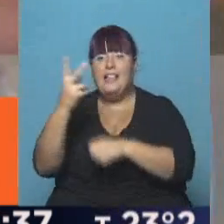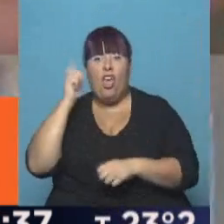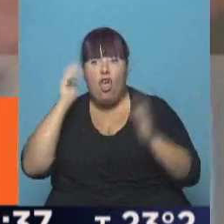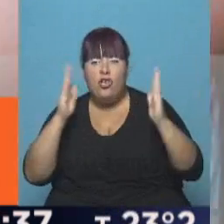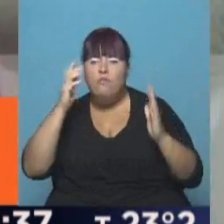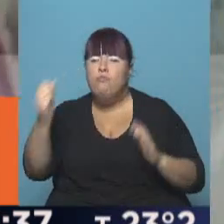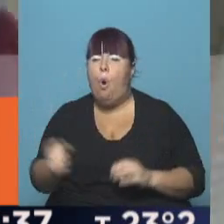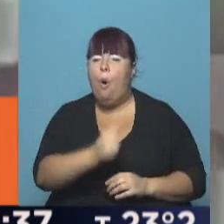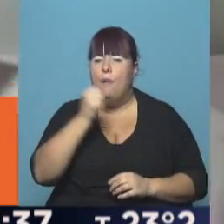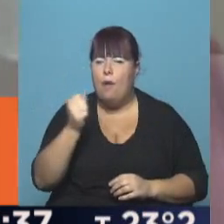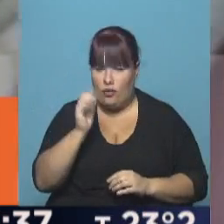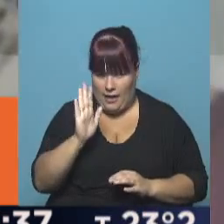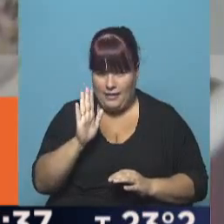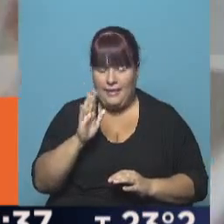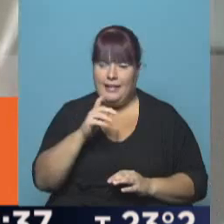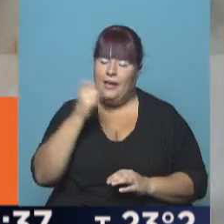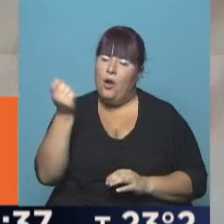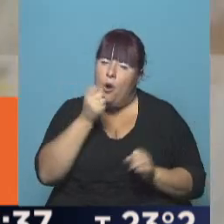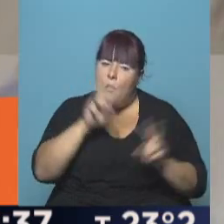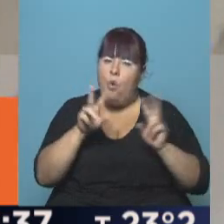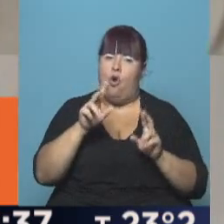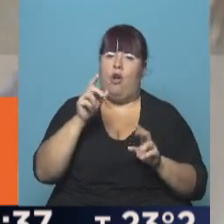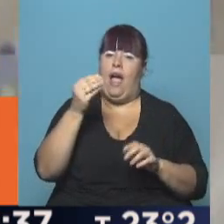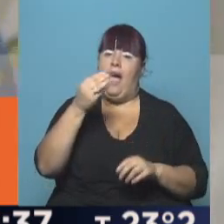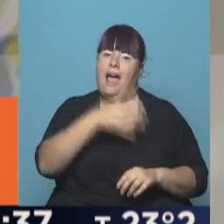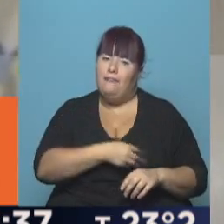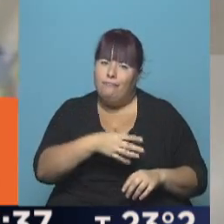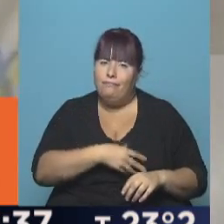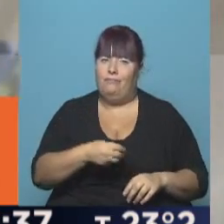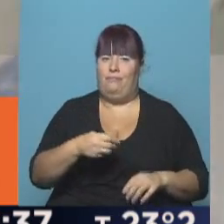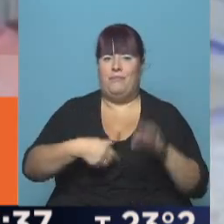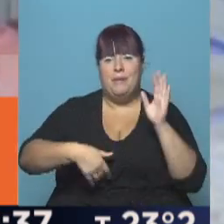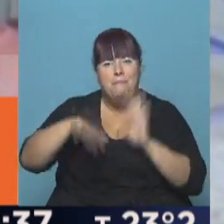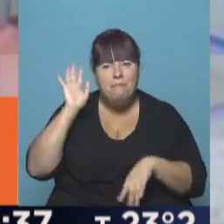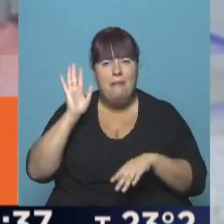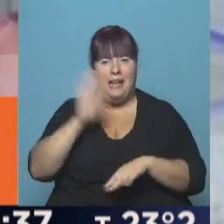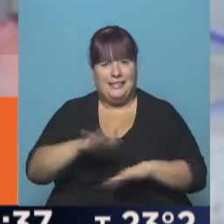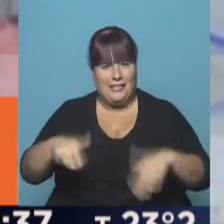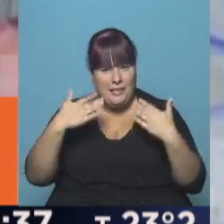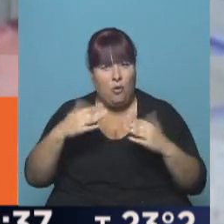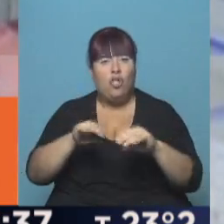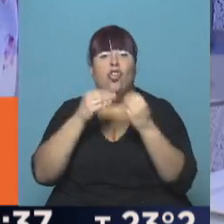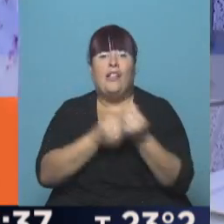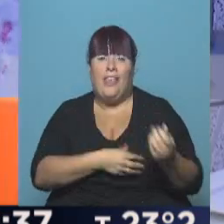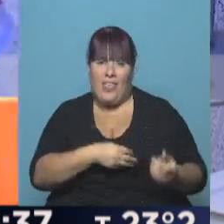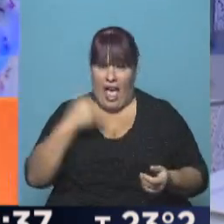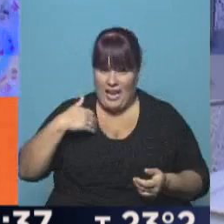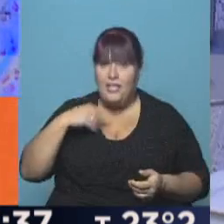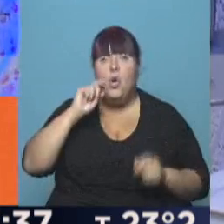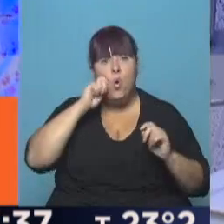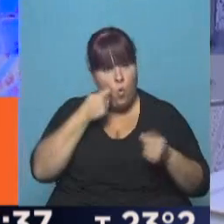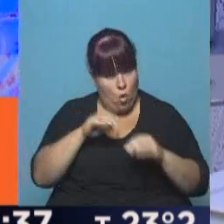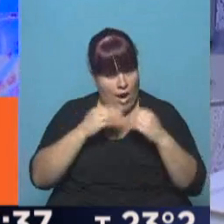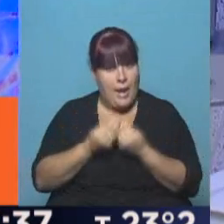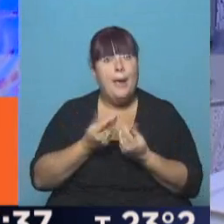claves tratemos de lograr una lactancia en la mayor cantidad de chicos las cifras de lactancia argentinas son buenas